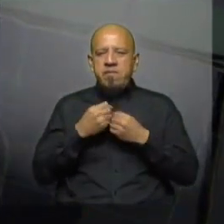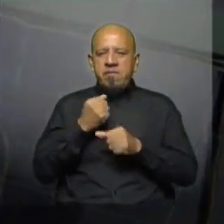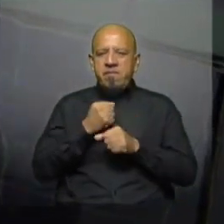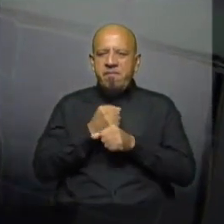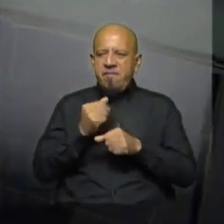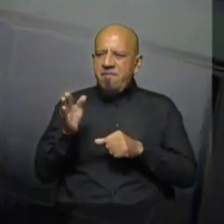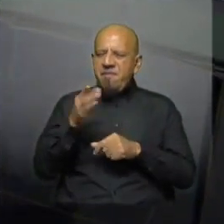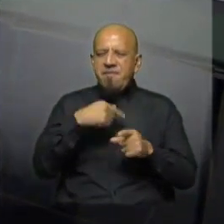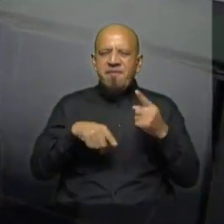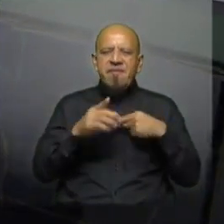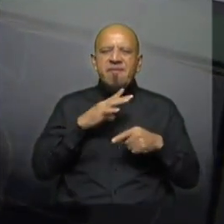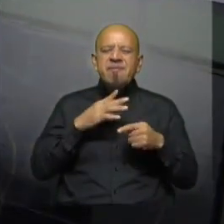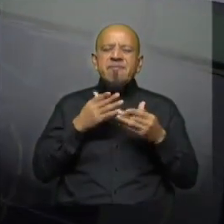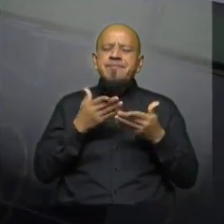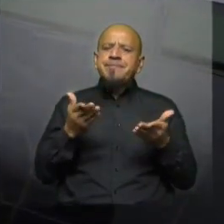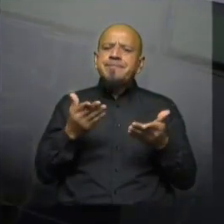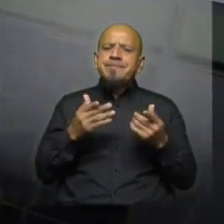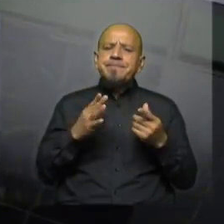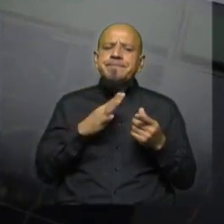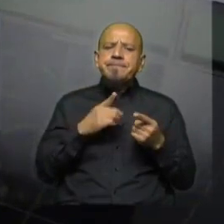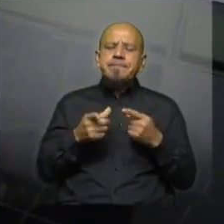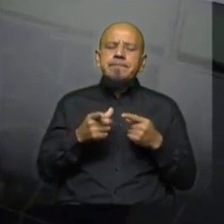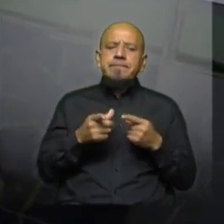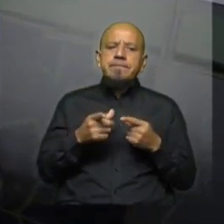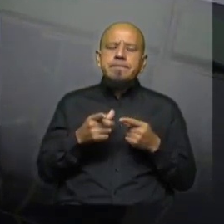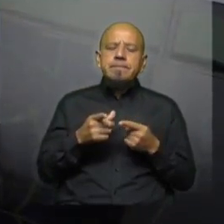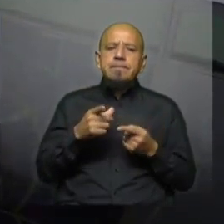lados, pero que encuentra en ese lugar